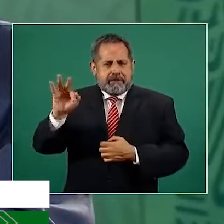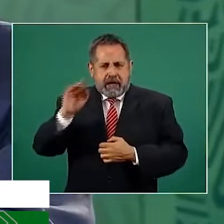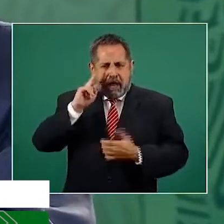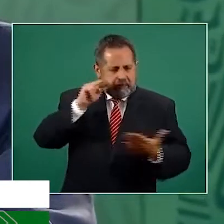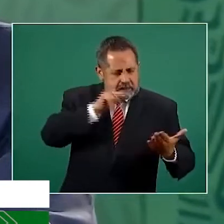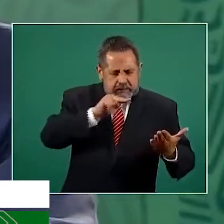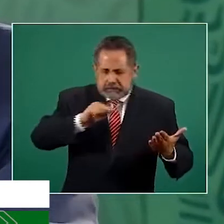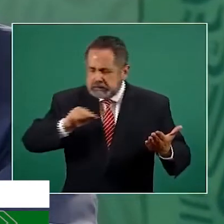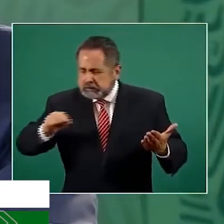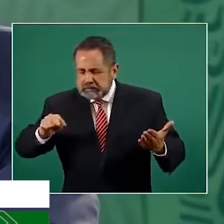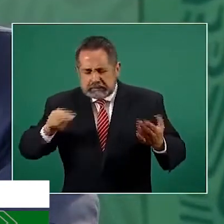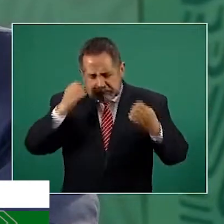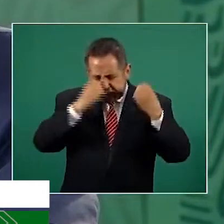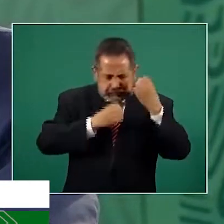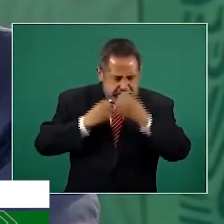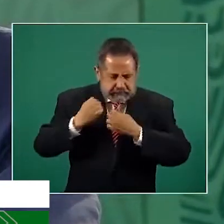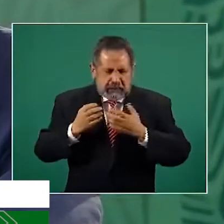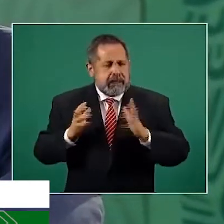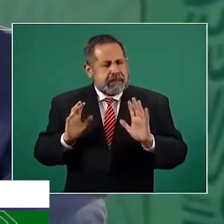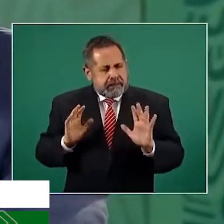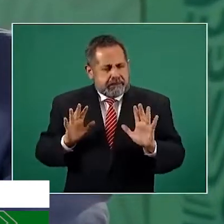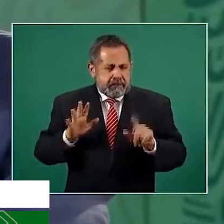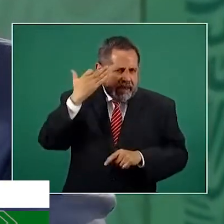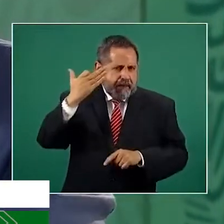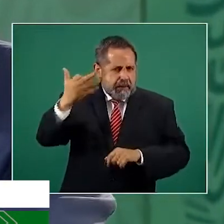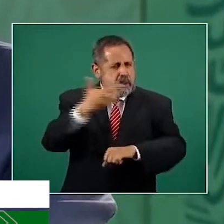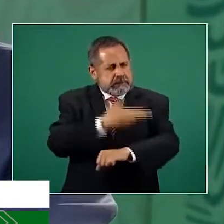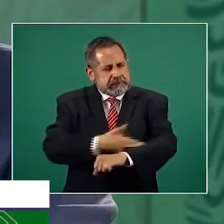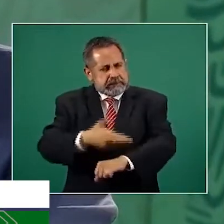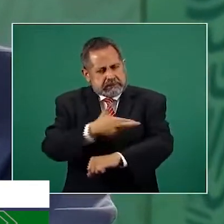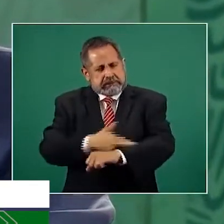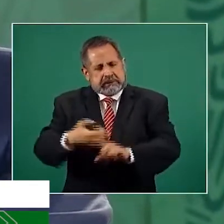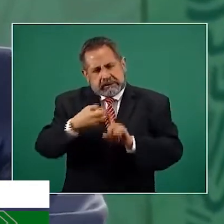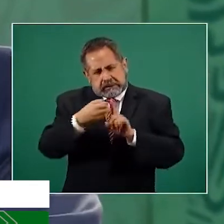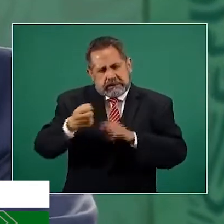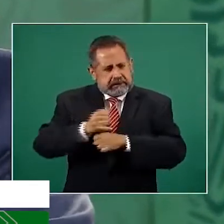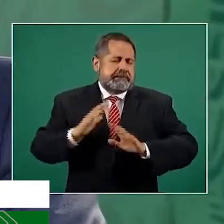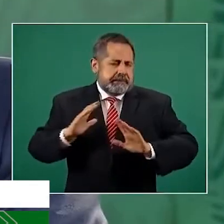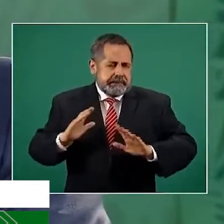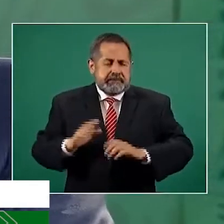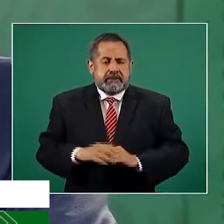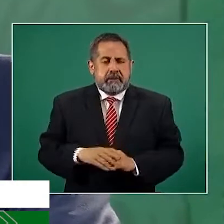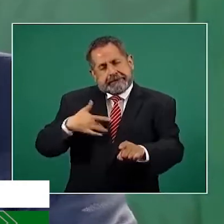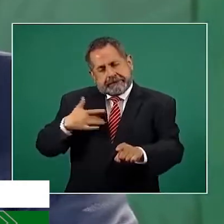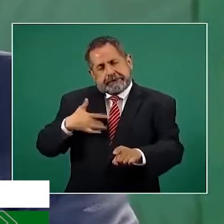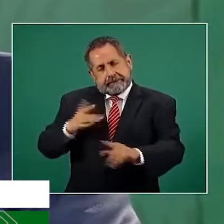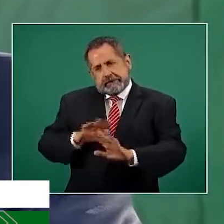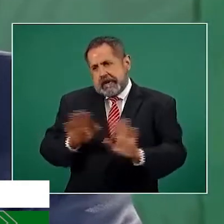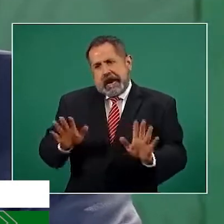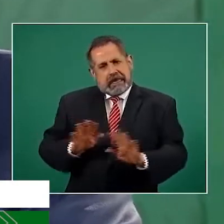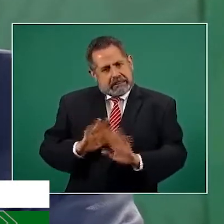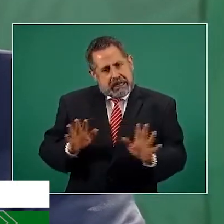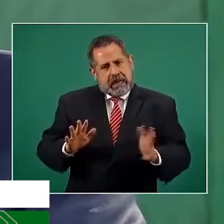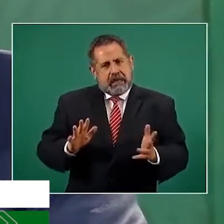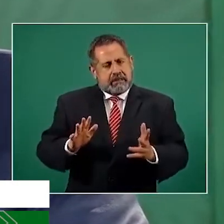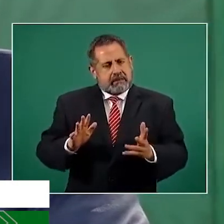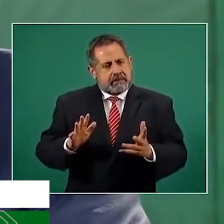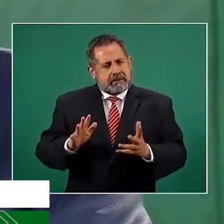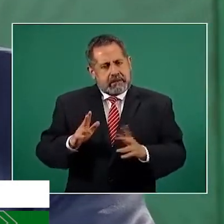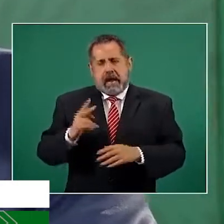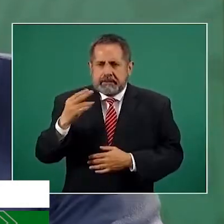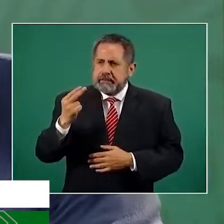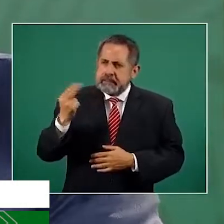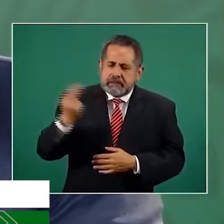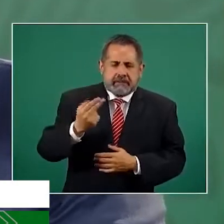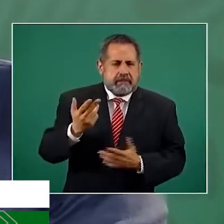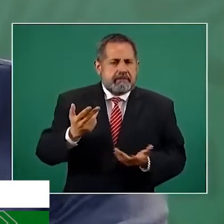los avances del caso Lozoya. Lleva algún tiempo la investigación, pero ya creo yo que es